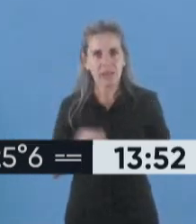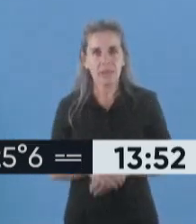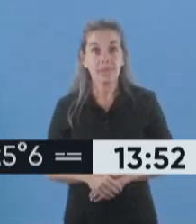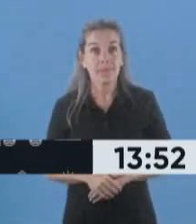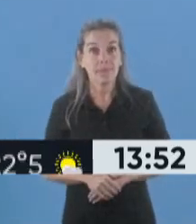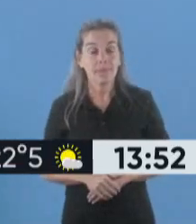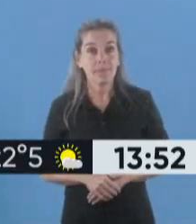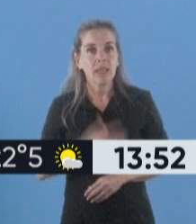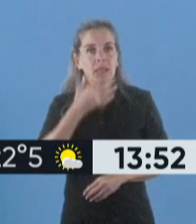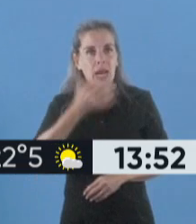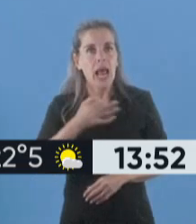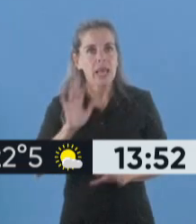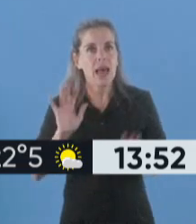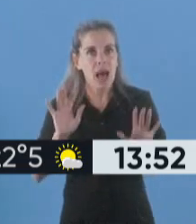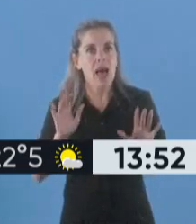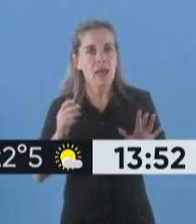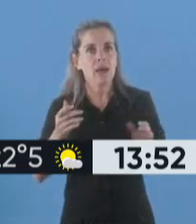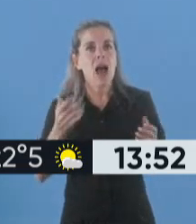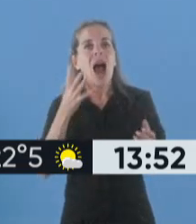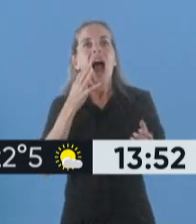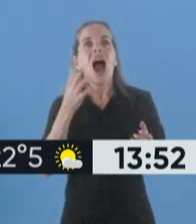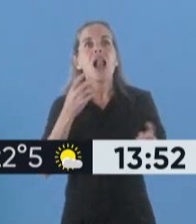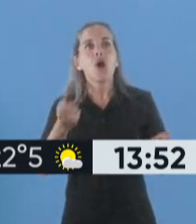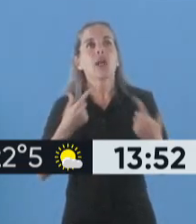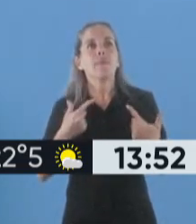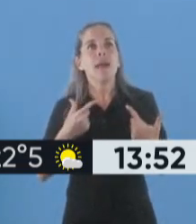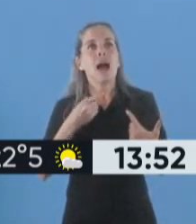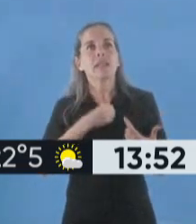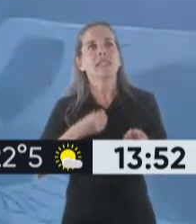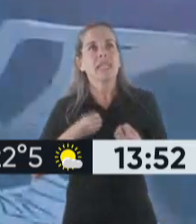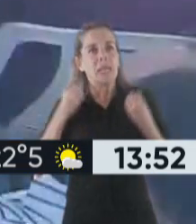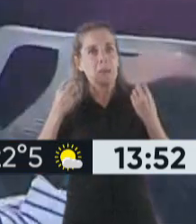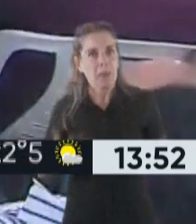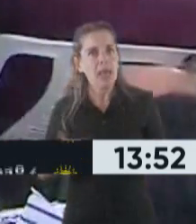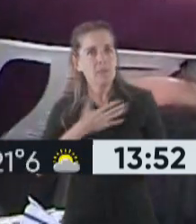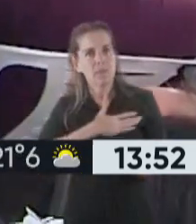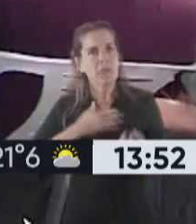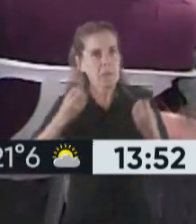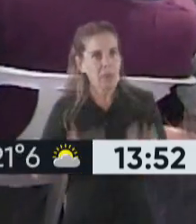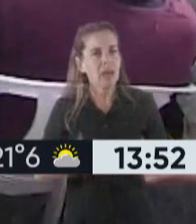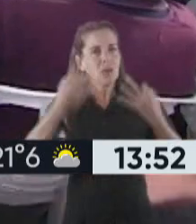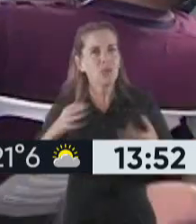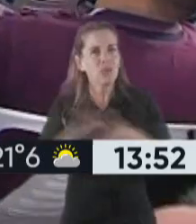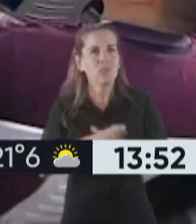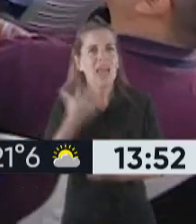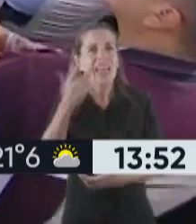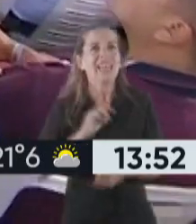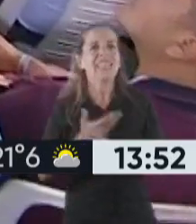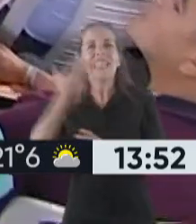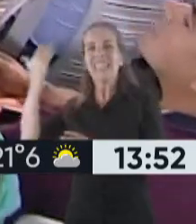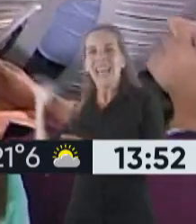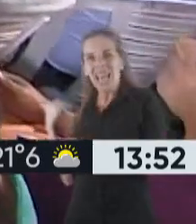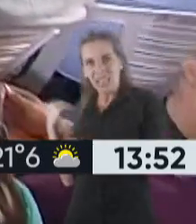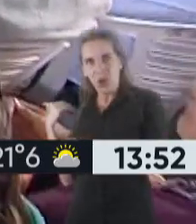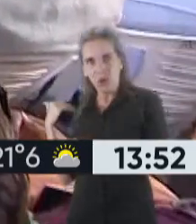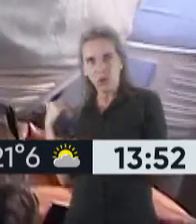Y la realidad es que si hay algo que me reconforta hoy, es que a 3 años de aquel día, que no recuerdo